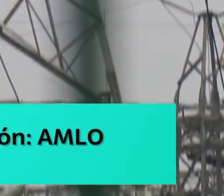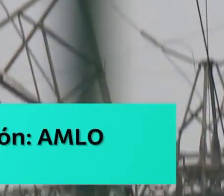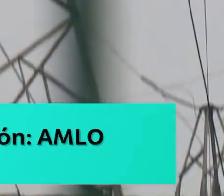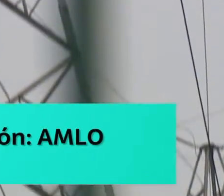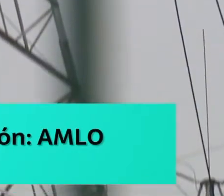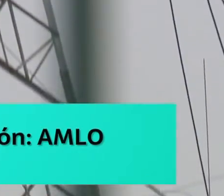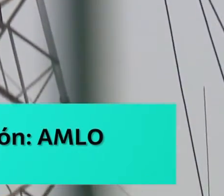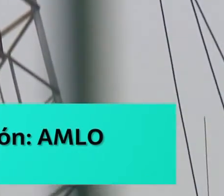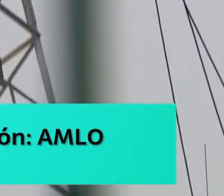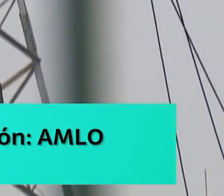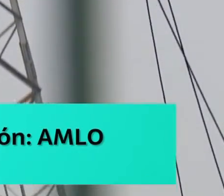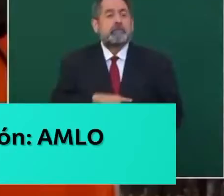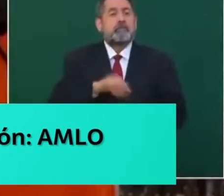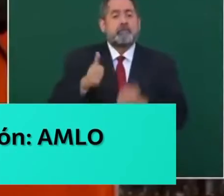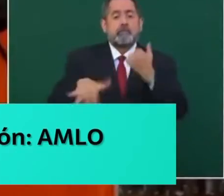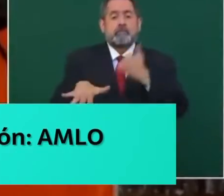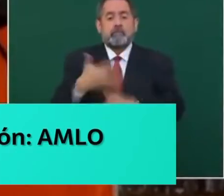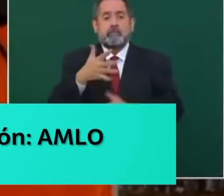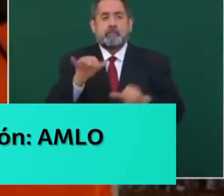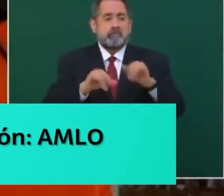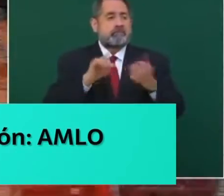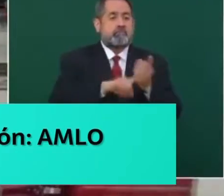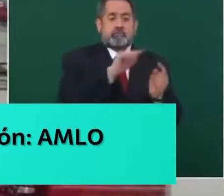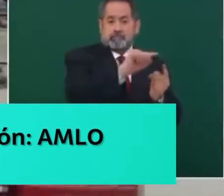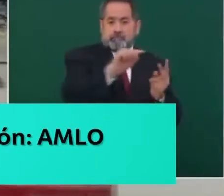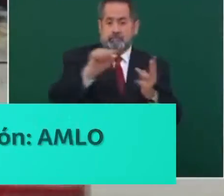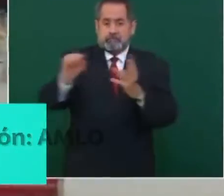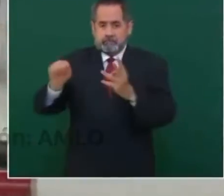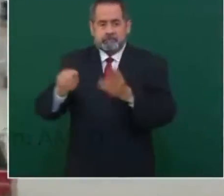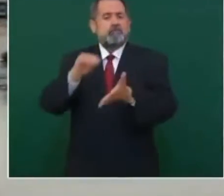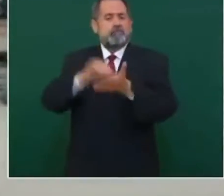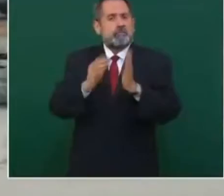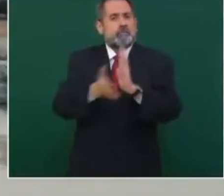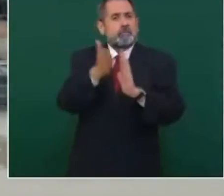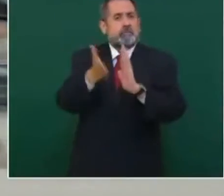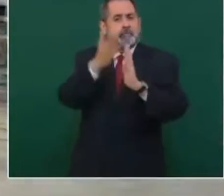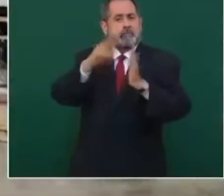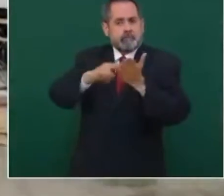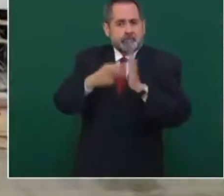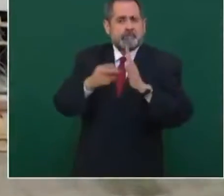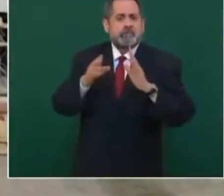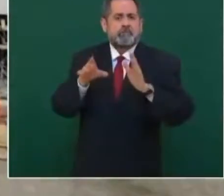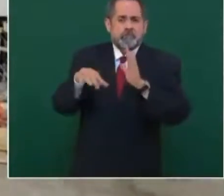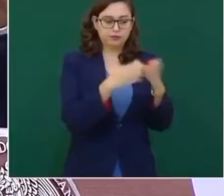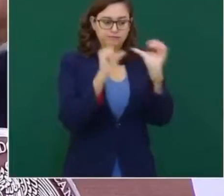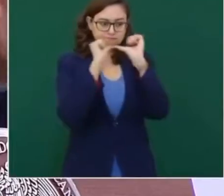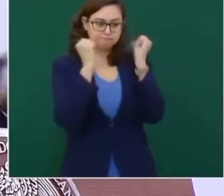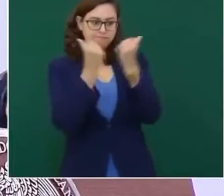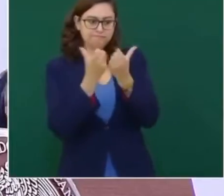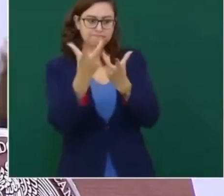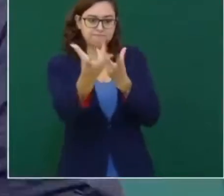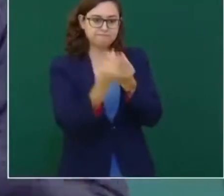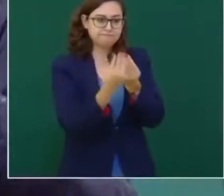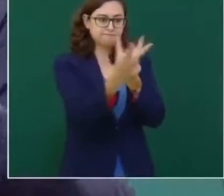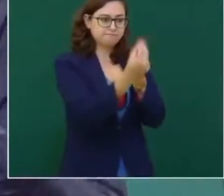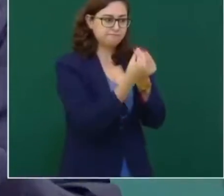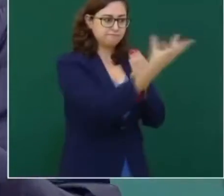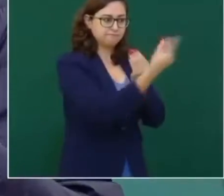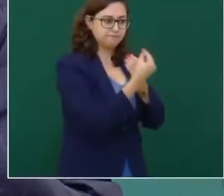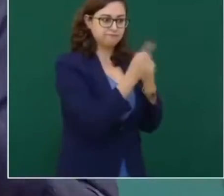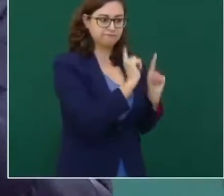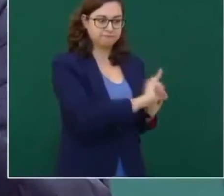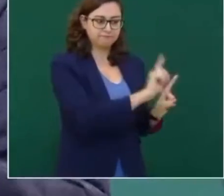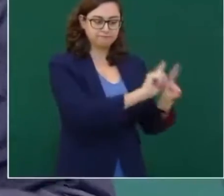en la distribución de energía. El próximo lunes, el Gabinete de Energía que encabeza Rocío Nale y el secretario de Gobernación, Adán Augusto